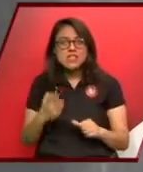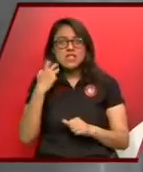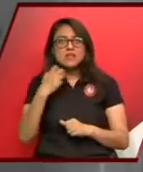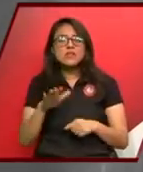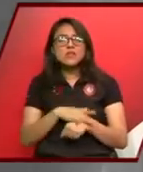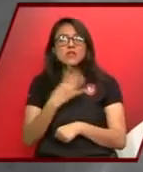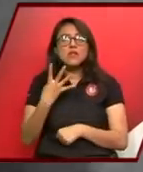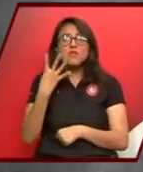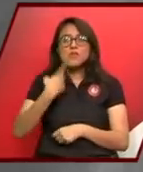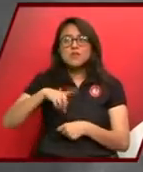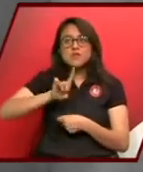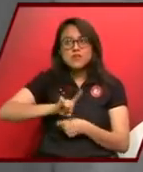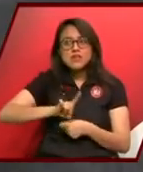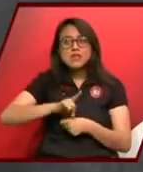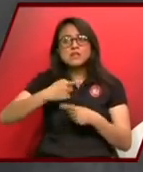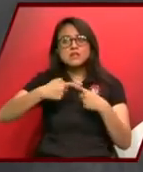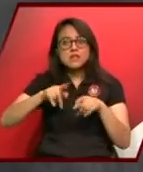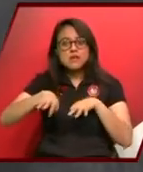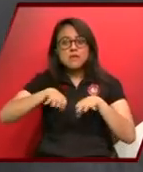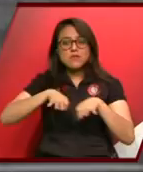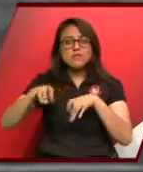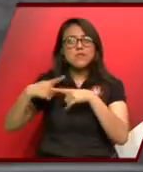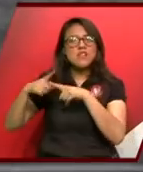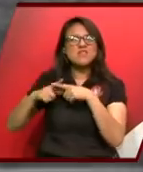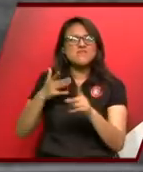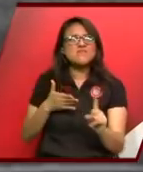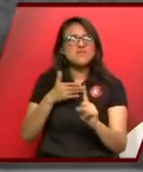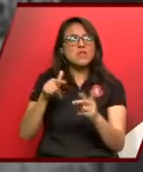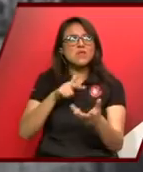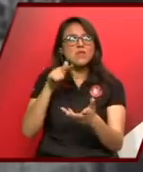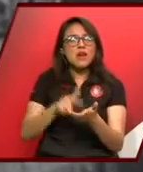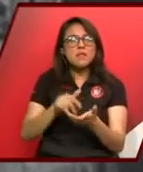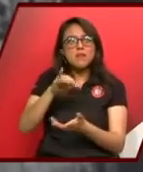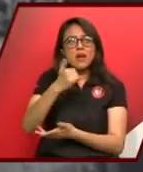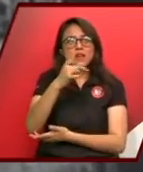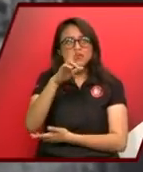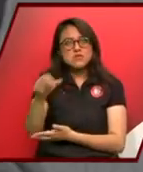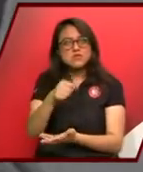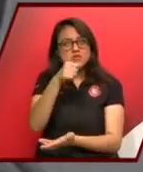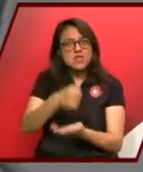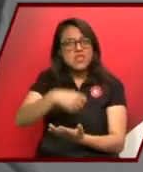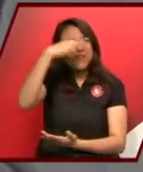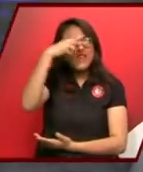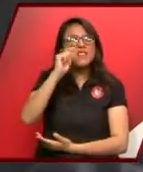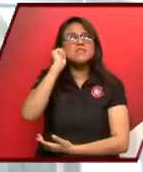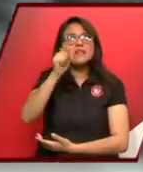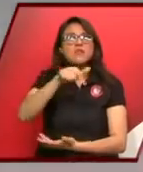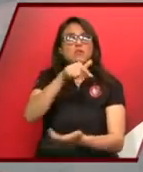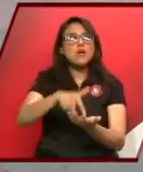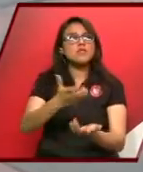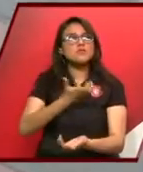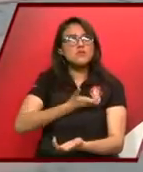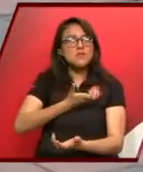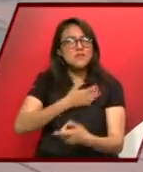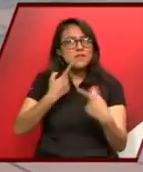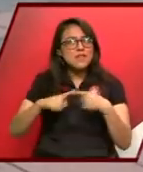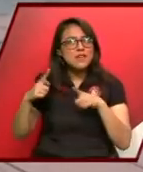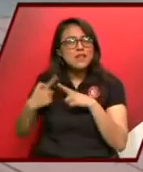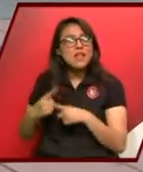de 4 días de maniobras. Su primer destino fue la Plaza Mayor de la Ciudad de México, nuestro actual Zócalo.